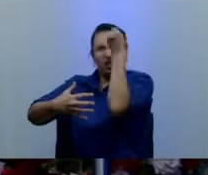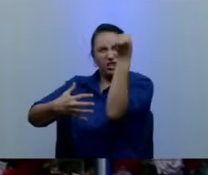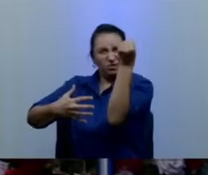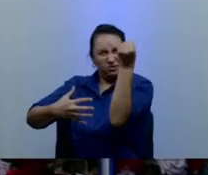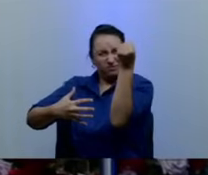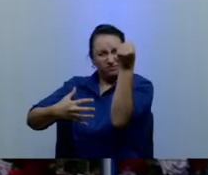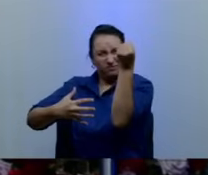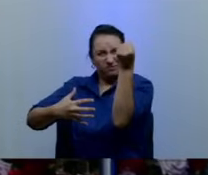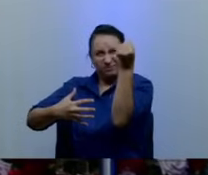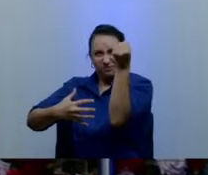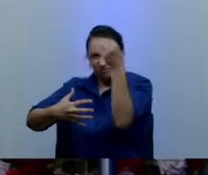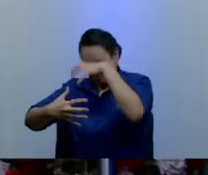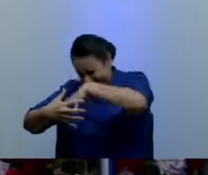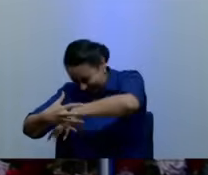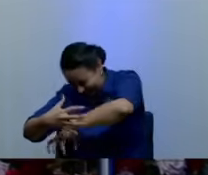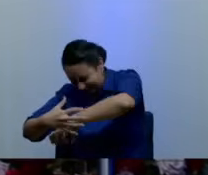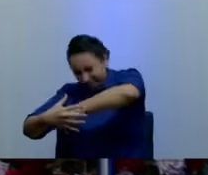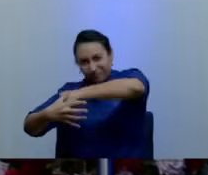que él agarró la sal así,